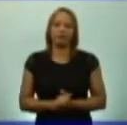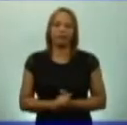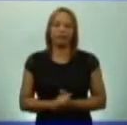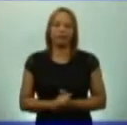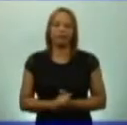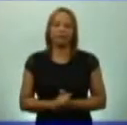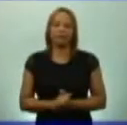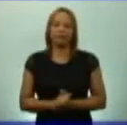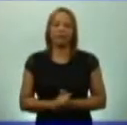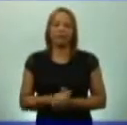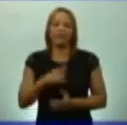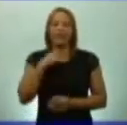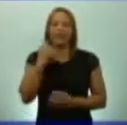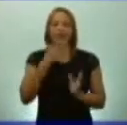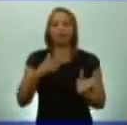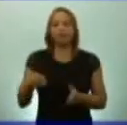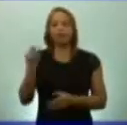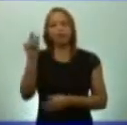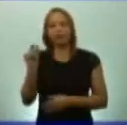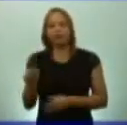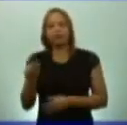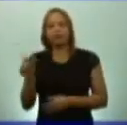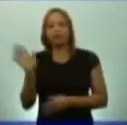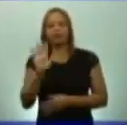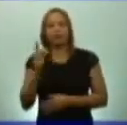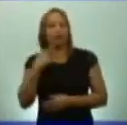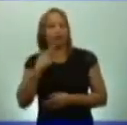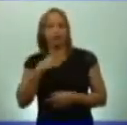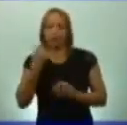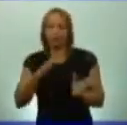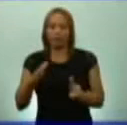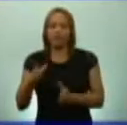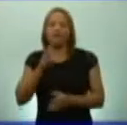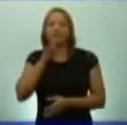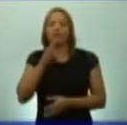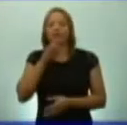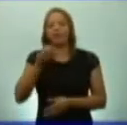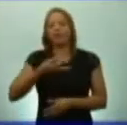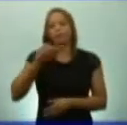En el sepelio de las víctimas, al despedir el duelo, Fidel planteó: